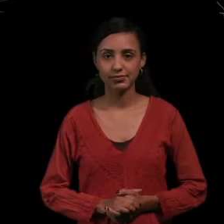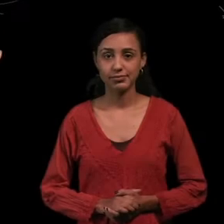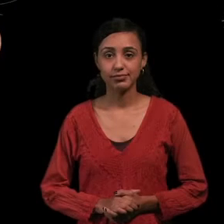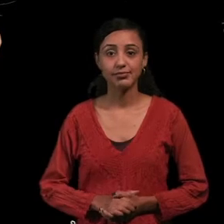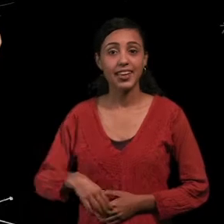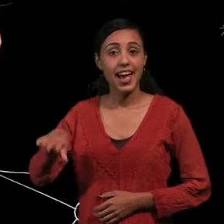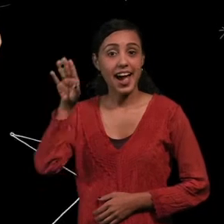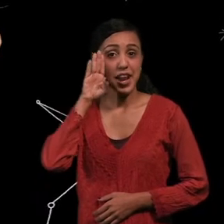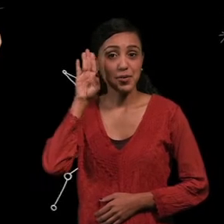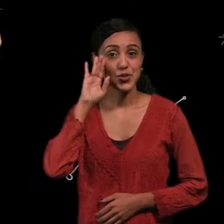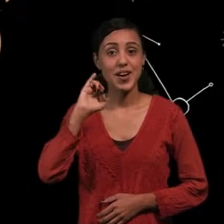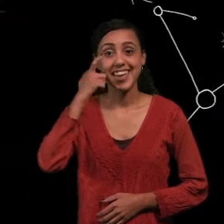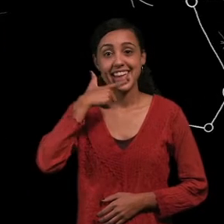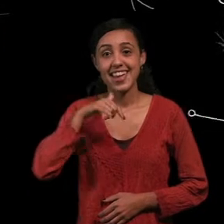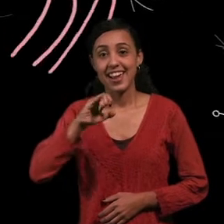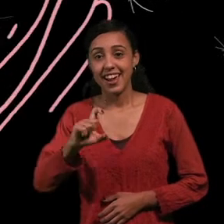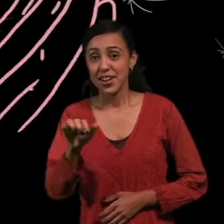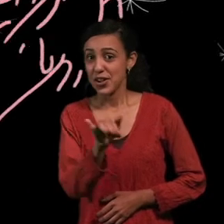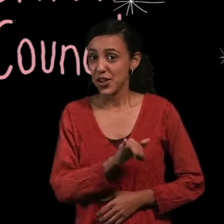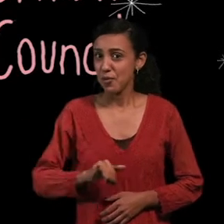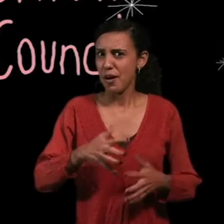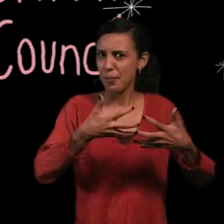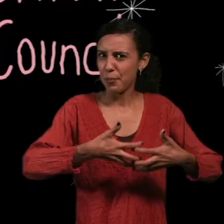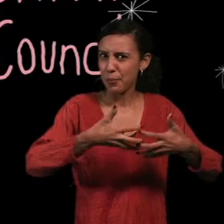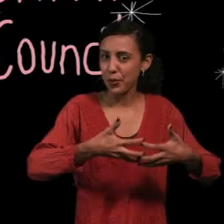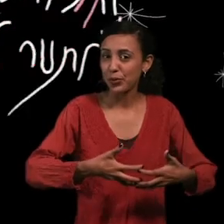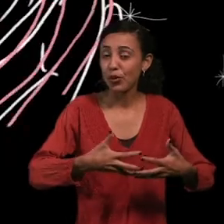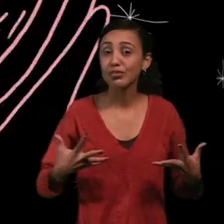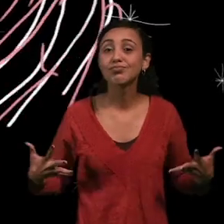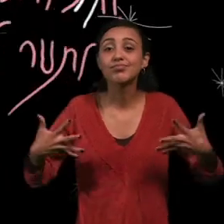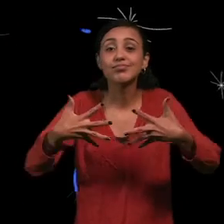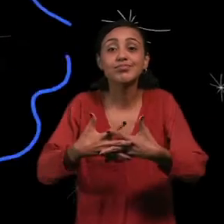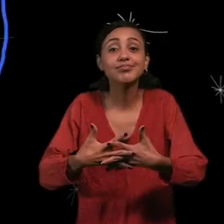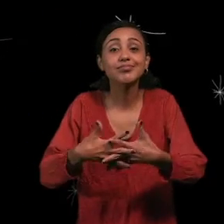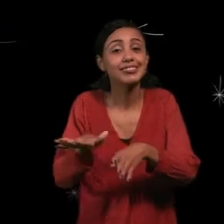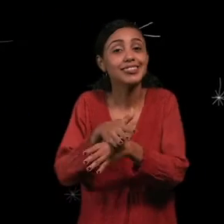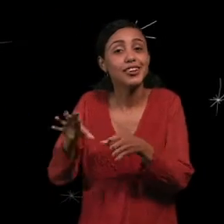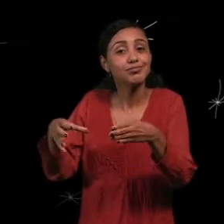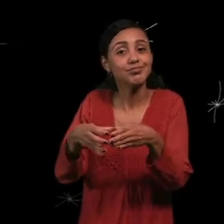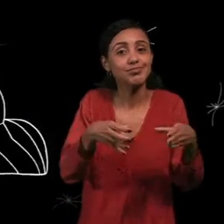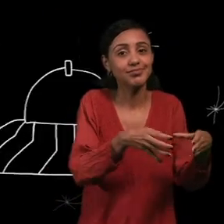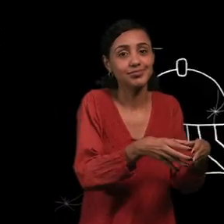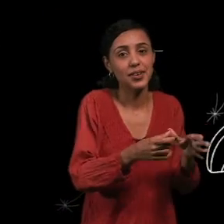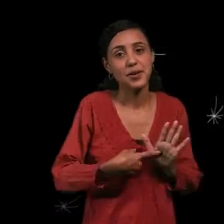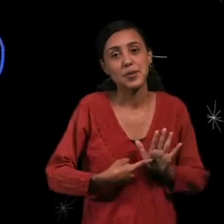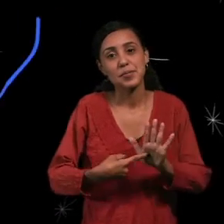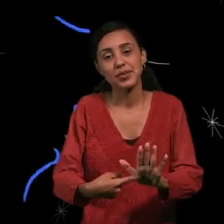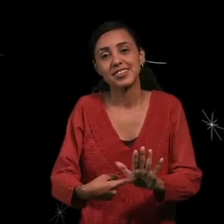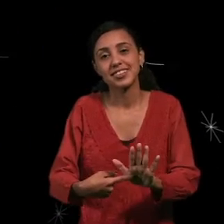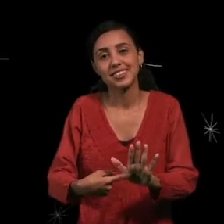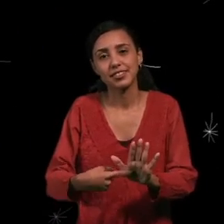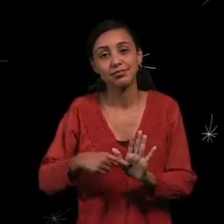Estudios de Animación Icai y Producciones Cucurucho, con el apoyo de British Council, presentan